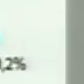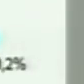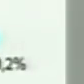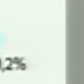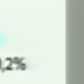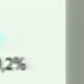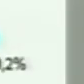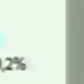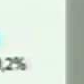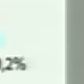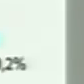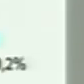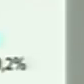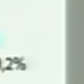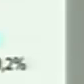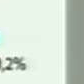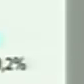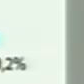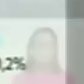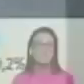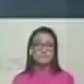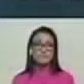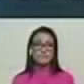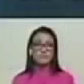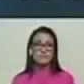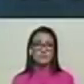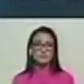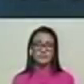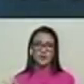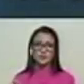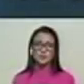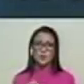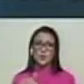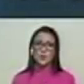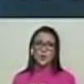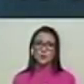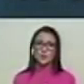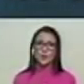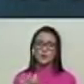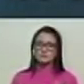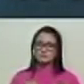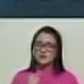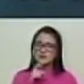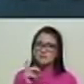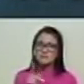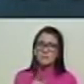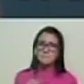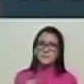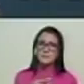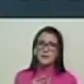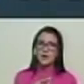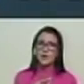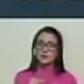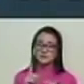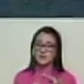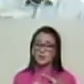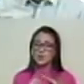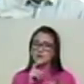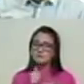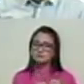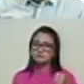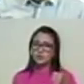43% en la Asamblea Nacional Constituyente, la más alta participación frente al boicot electoral al que